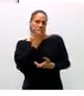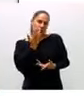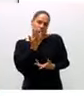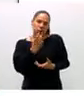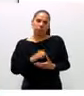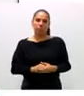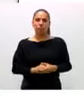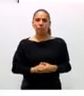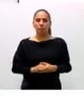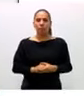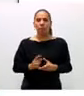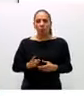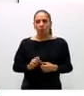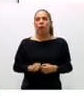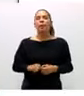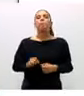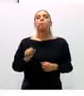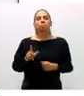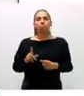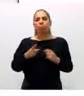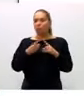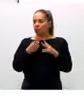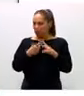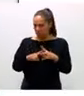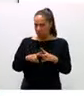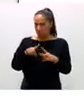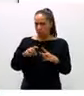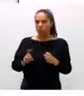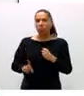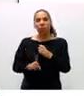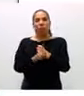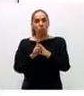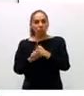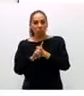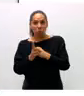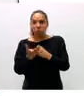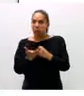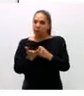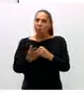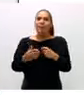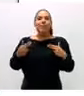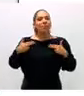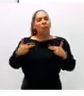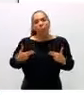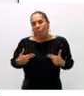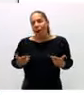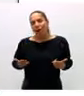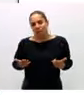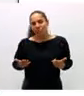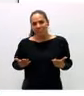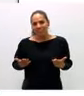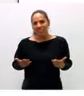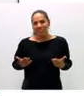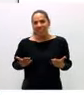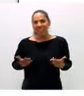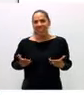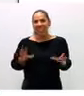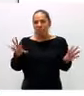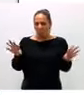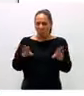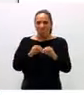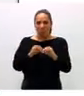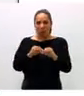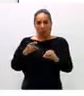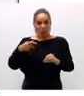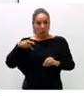aspectos. Sabemos que el conflicto, por ejemplo, es inherente a la naturaleza humana, pero no así la violencia.